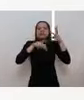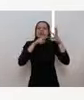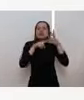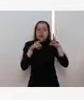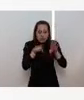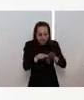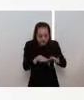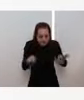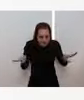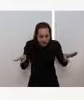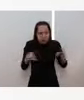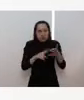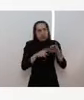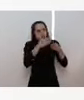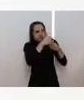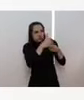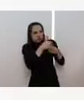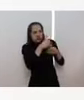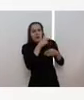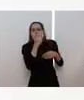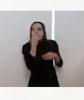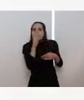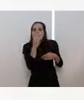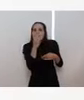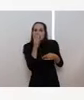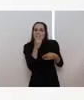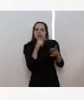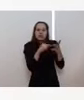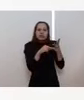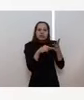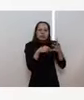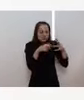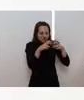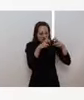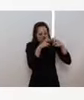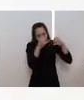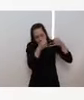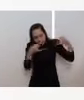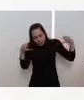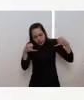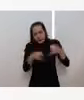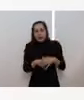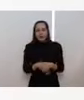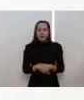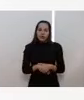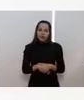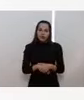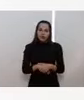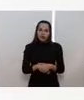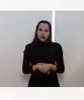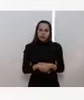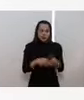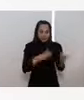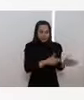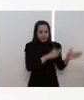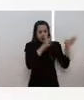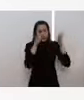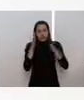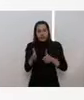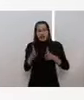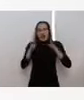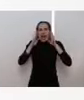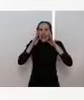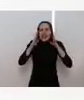todo lo que corresponde a la parte de baños y la parte hidráulica en la tercera ambulatoria se hizo una intervención